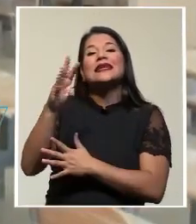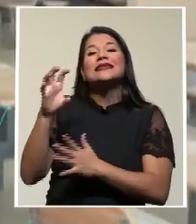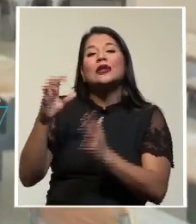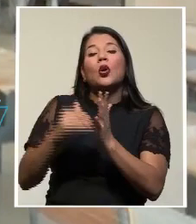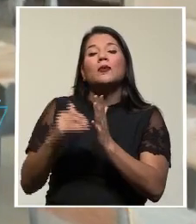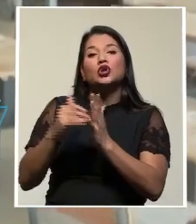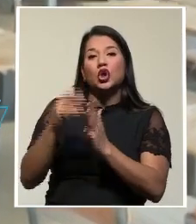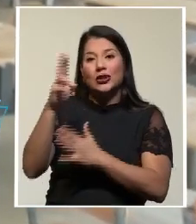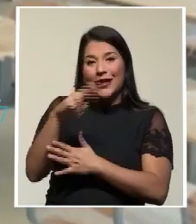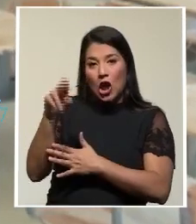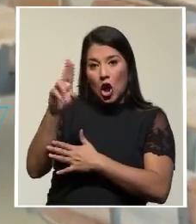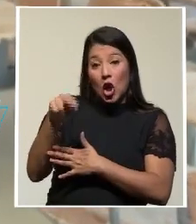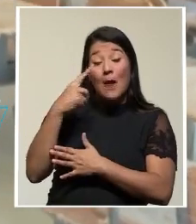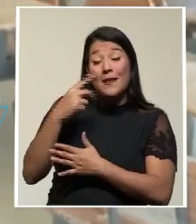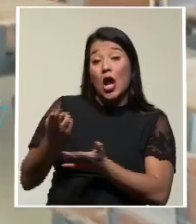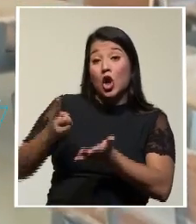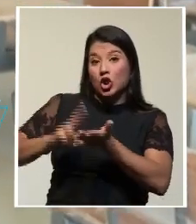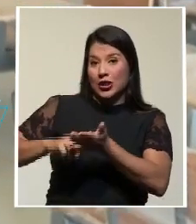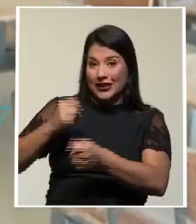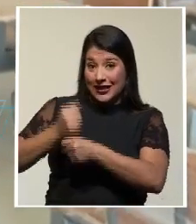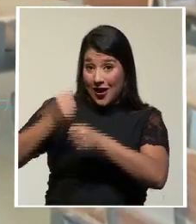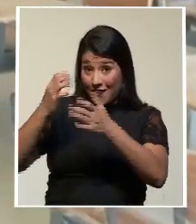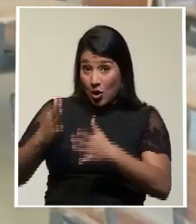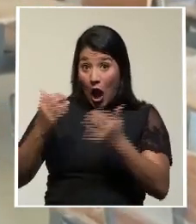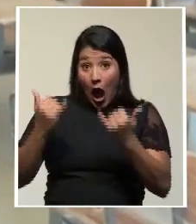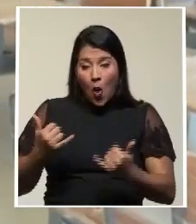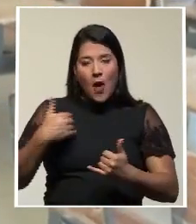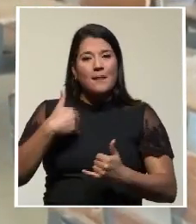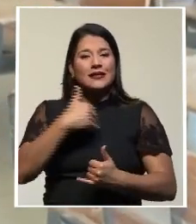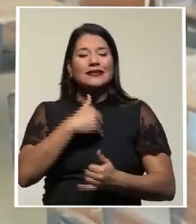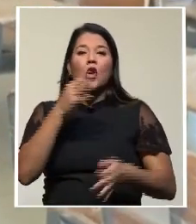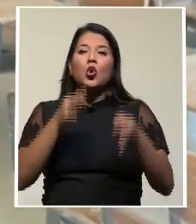contratar personal. Con esto, el Ministerio de Justicia pretende